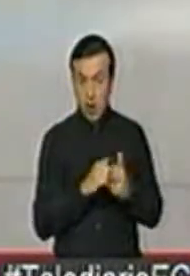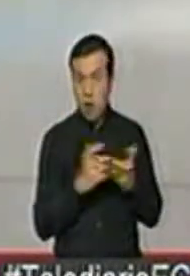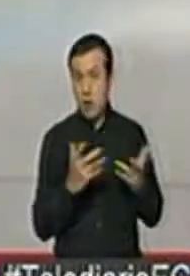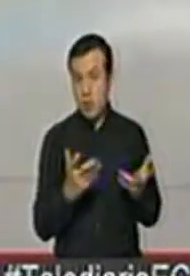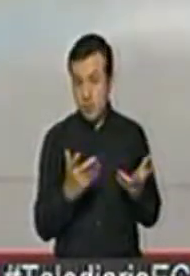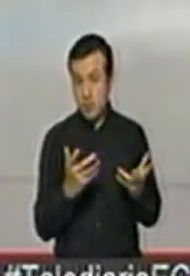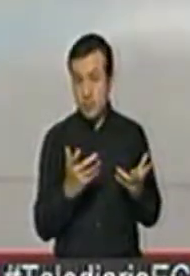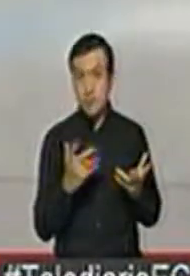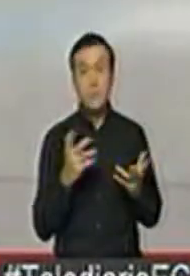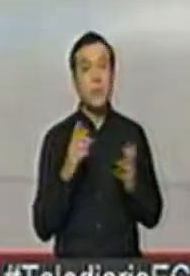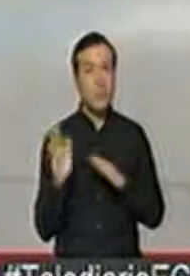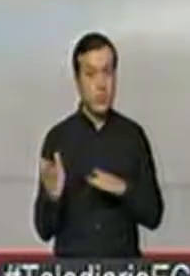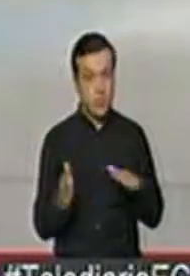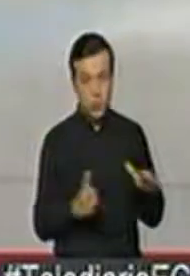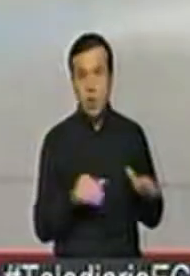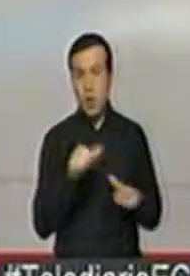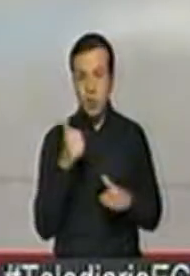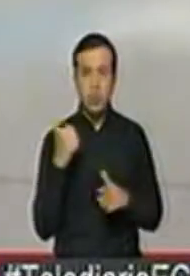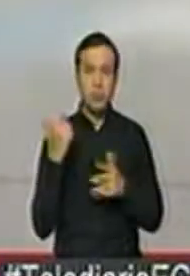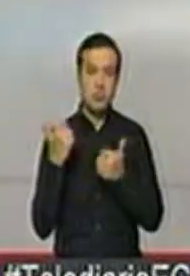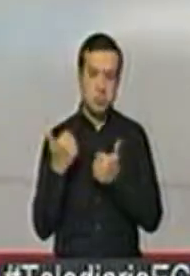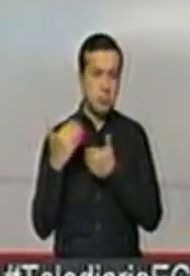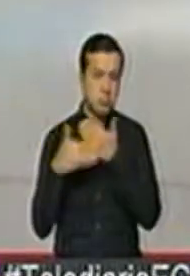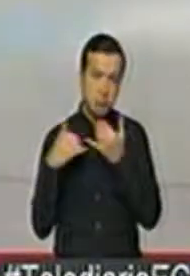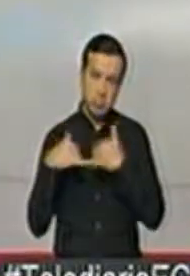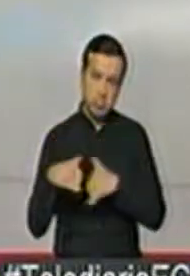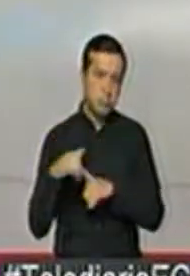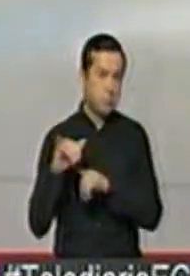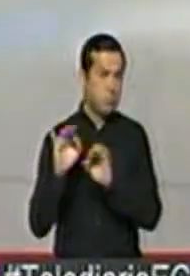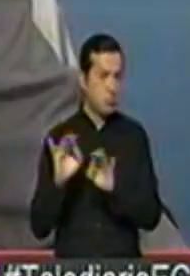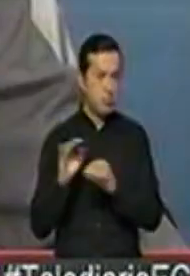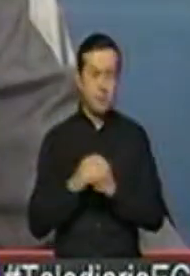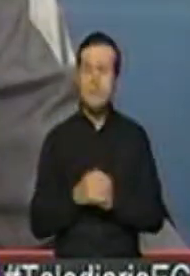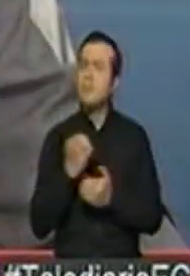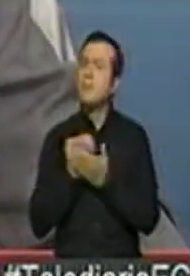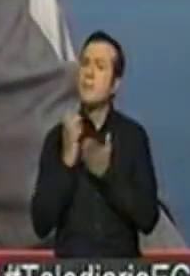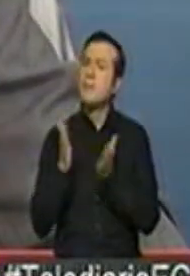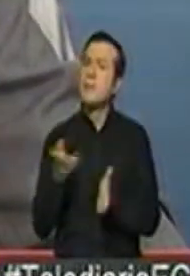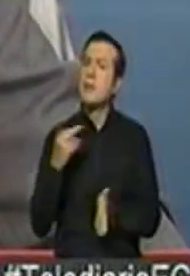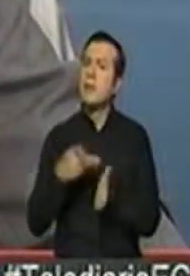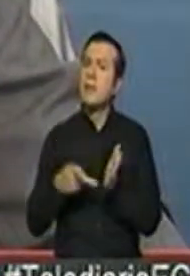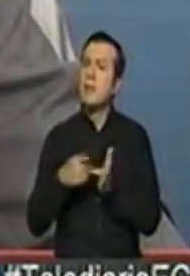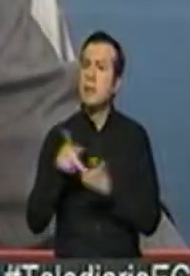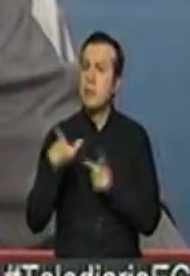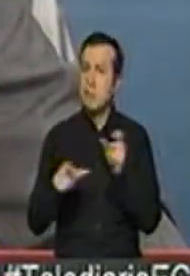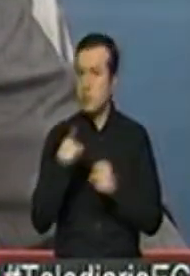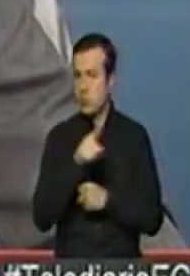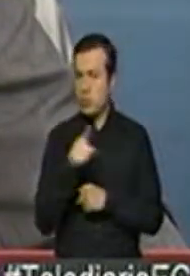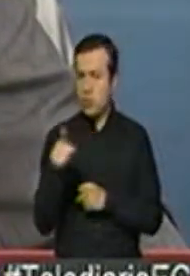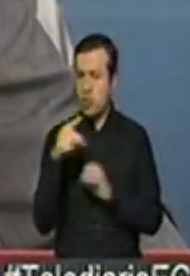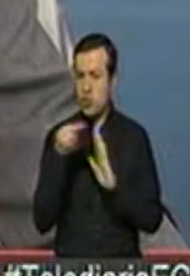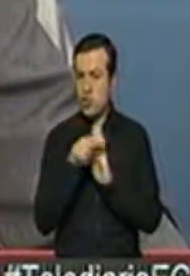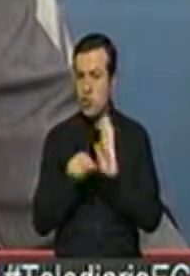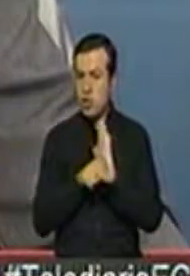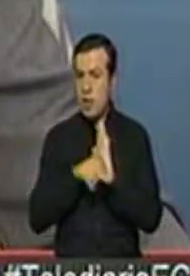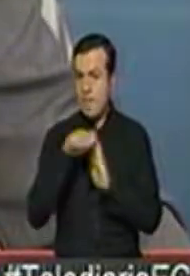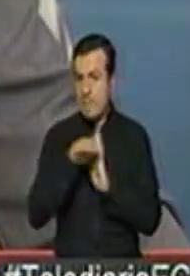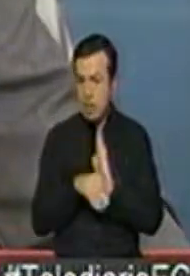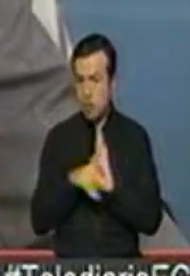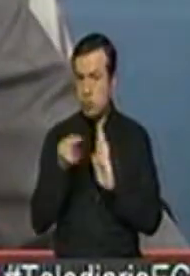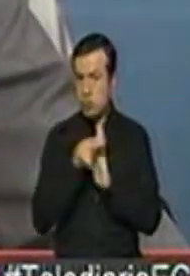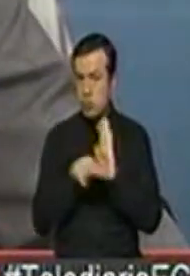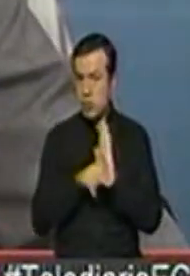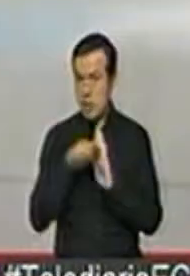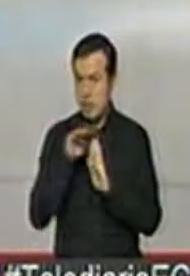pues han estado bien realizados y que han continuado el proceso. Economista, ¿qué pasa con quienes obtengan bajas calificaciones en esta